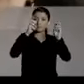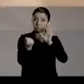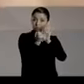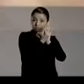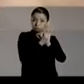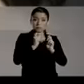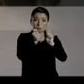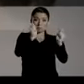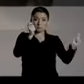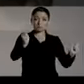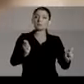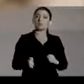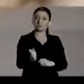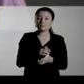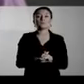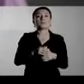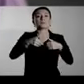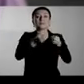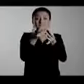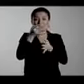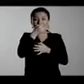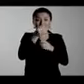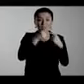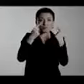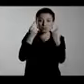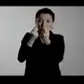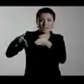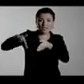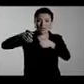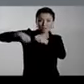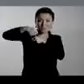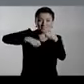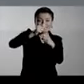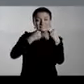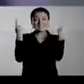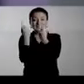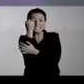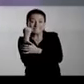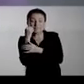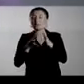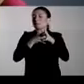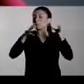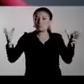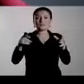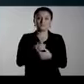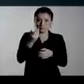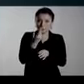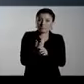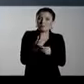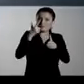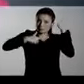ciudadana sea más que un eslogan de campaña. Con más áreas verdes, ciclovías y entornos más amables. Es uno